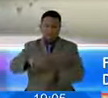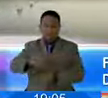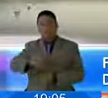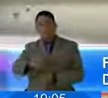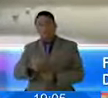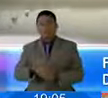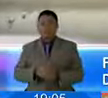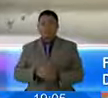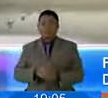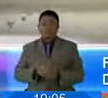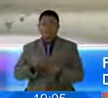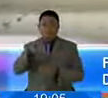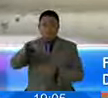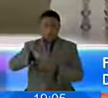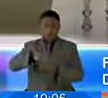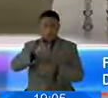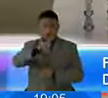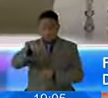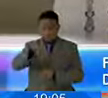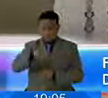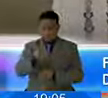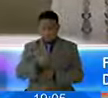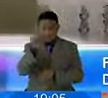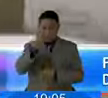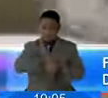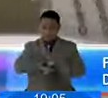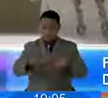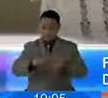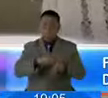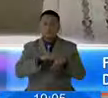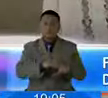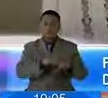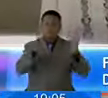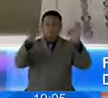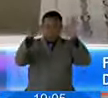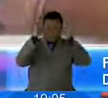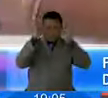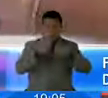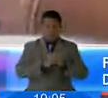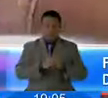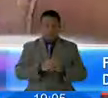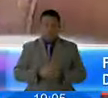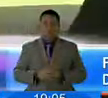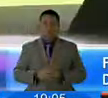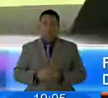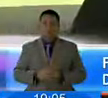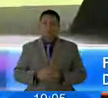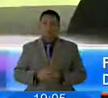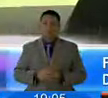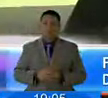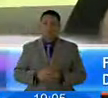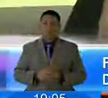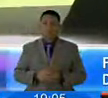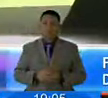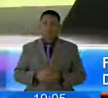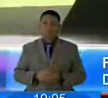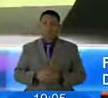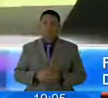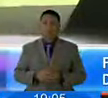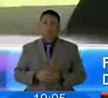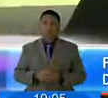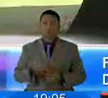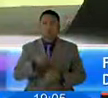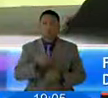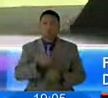a tampoco votar nulo ni blanco. Su apoyo al presidenciable Guillermo Lasso estaría condicionado. Que hemos dicho que no vamos a votar por